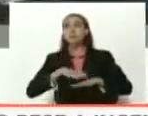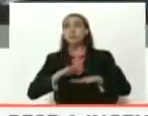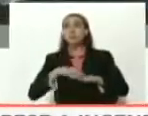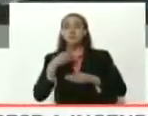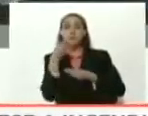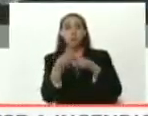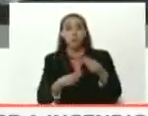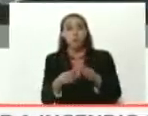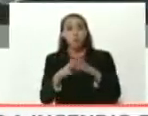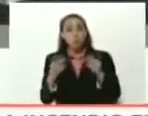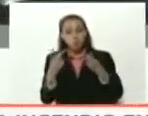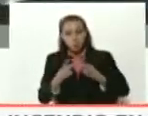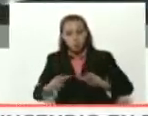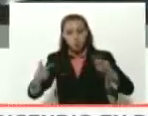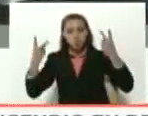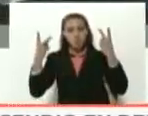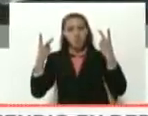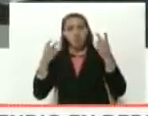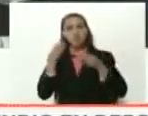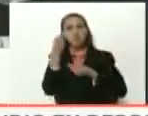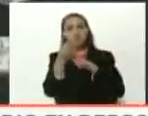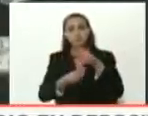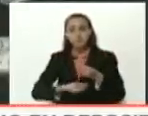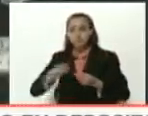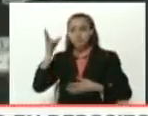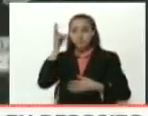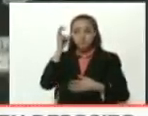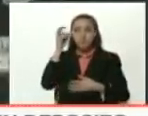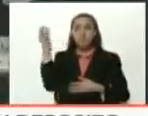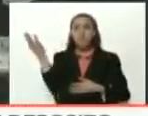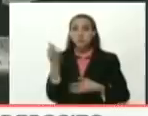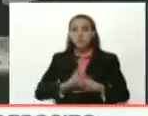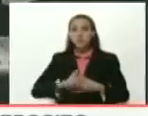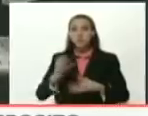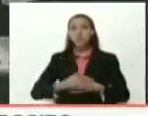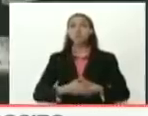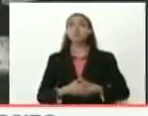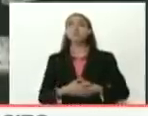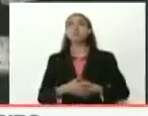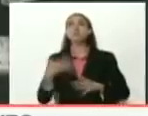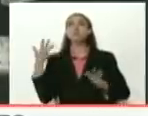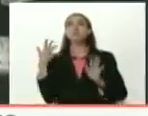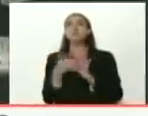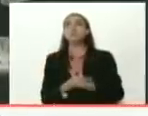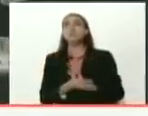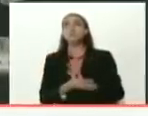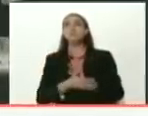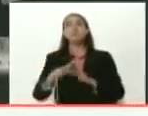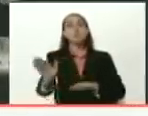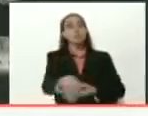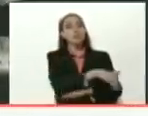valer aquello que hemos escuchado siempre. Las calles son